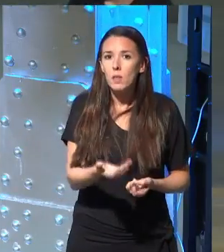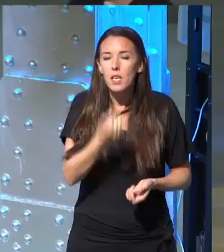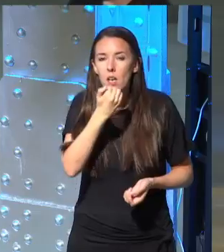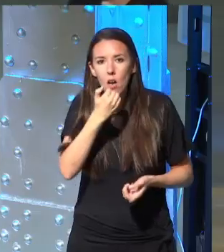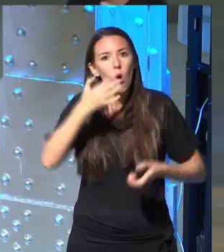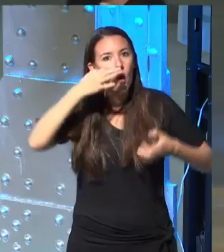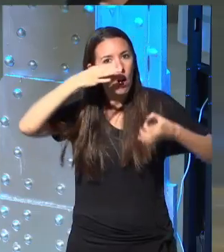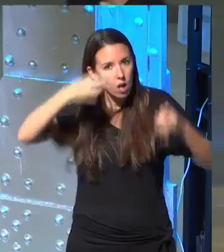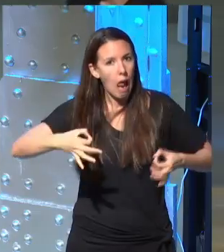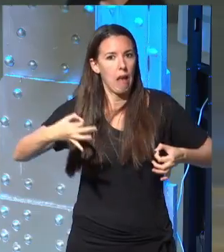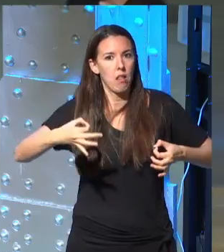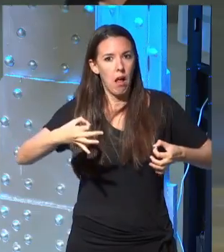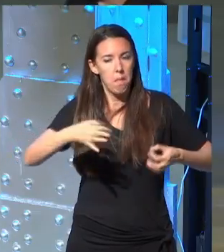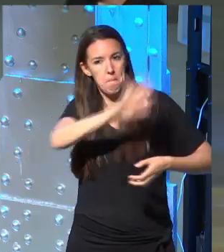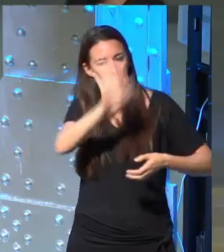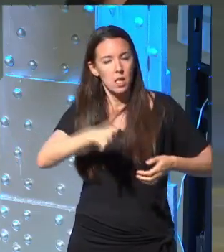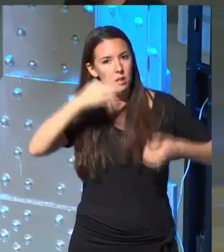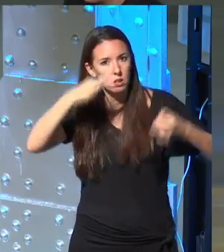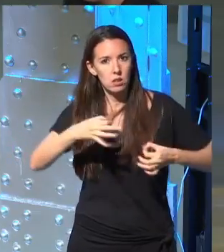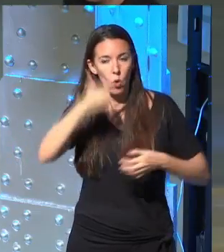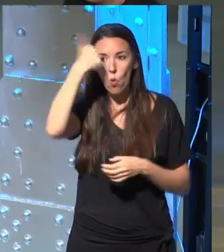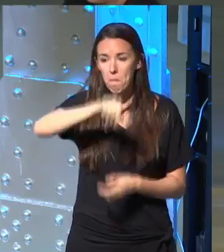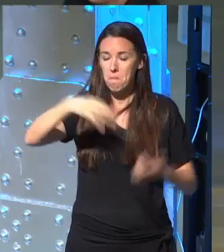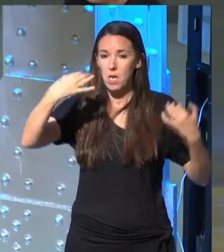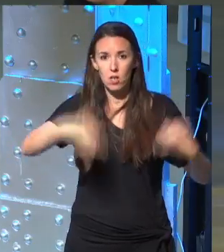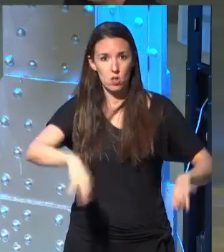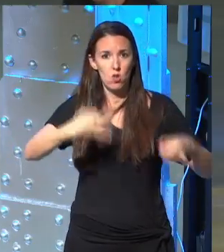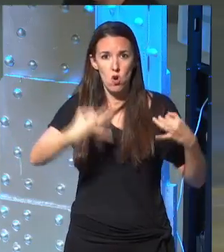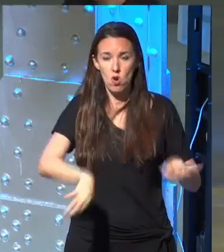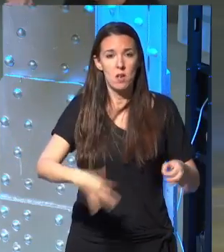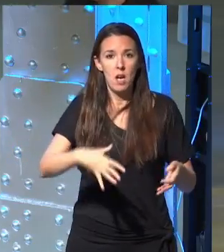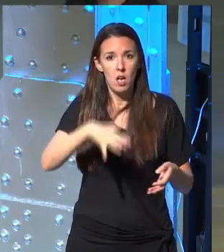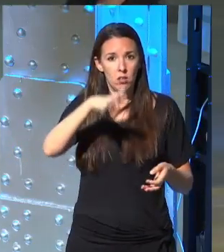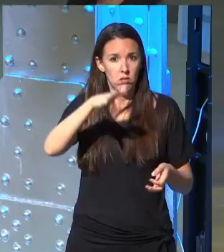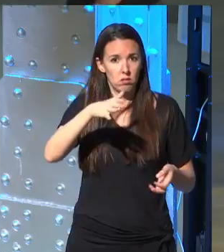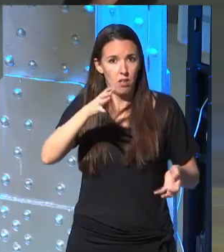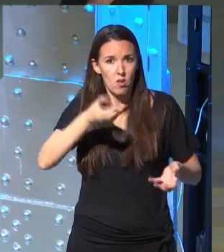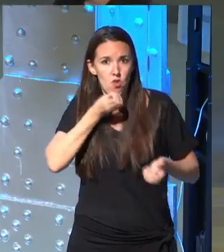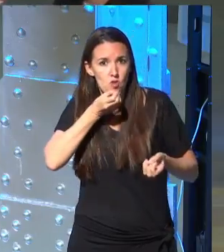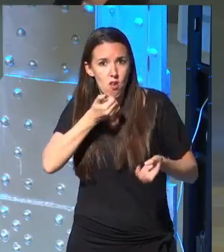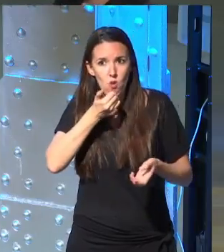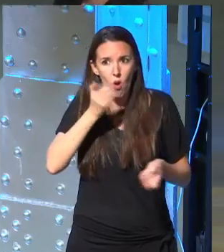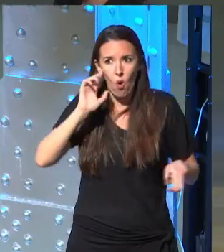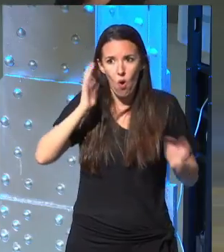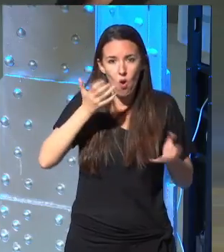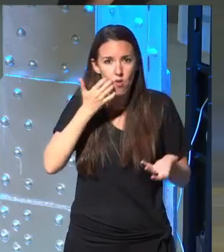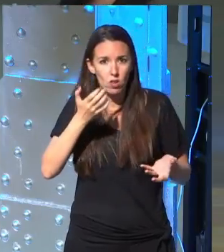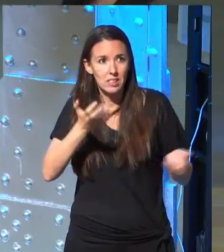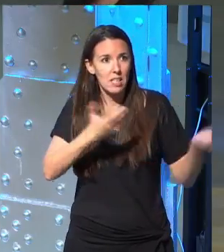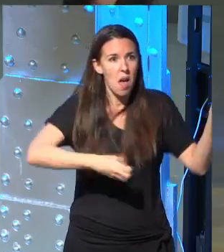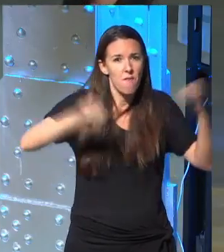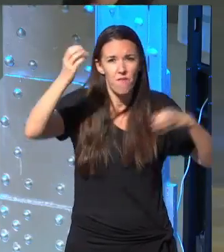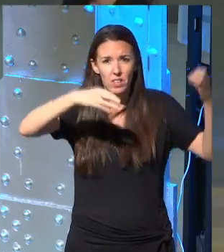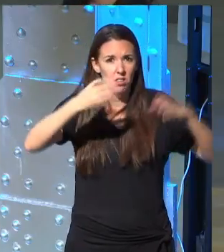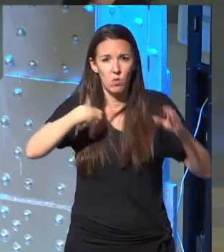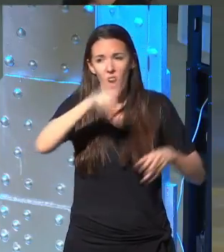punto de realidad. Sí, de que es un tío normal contando algo muy loco, ¿sabes? Si metes efectos especiales ya la gente